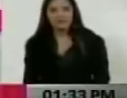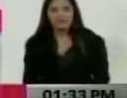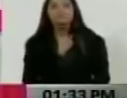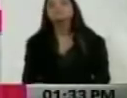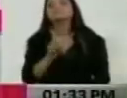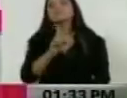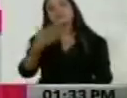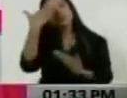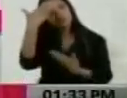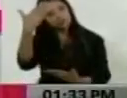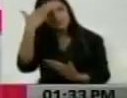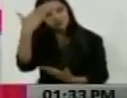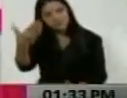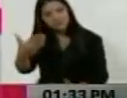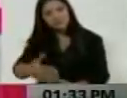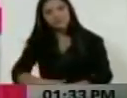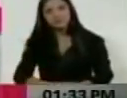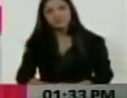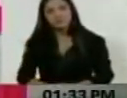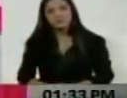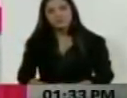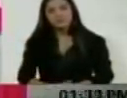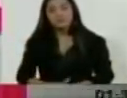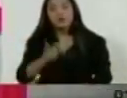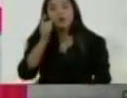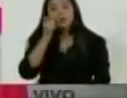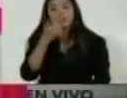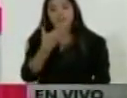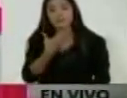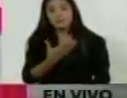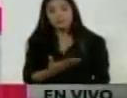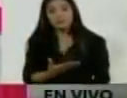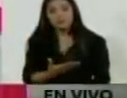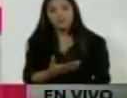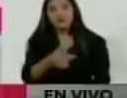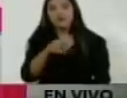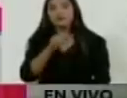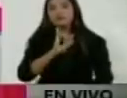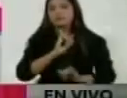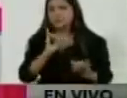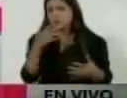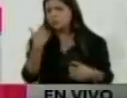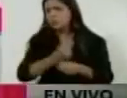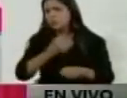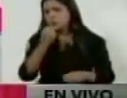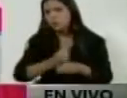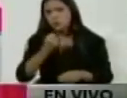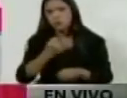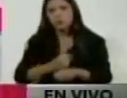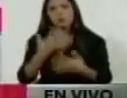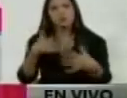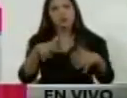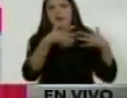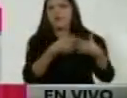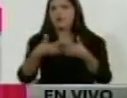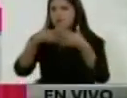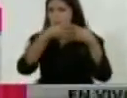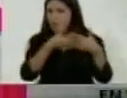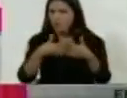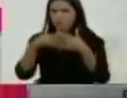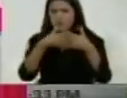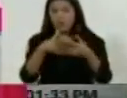Igualmente quiero saludar a este gran compañero que ha cumplido una extraordinaria labor en los Estados Unidos, en Norteamérica, en